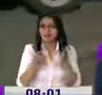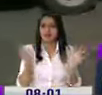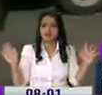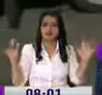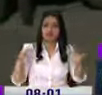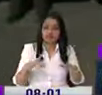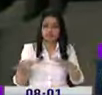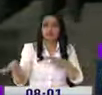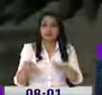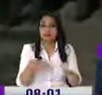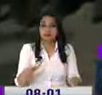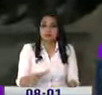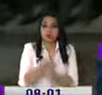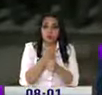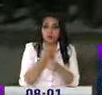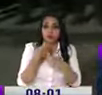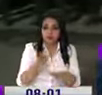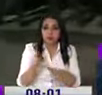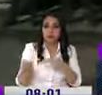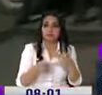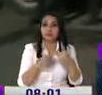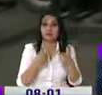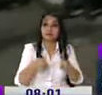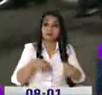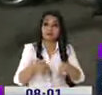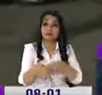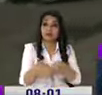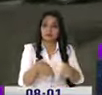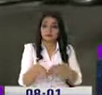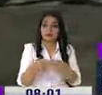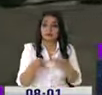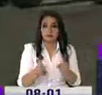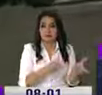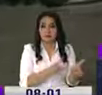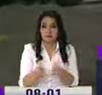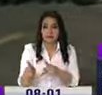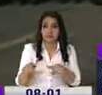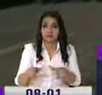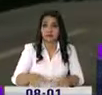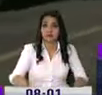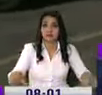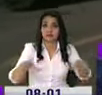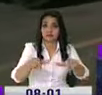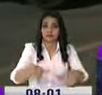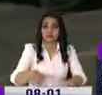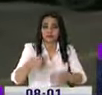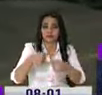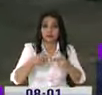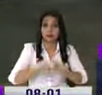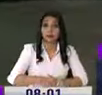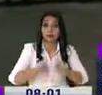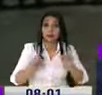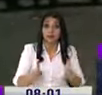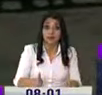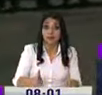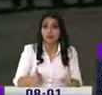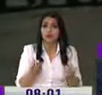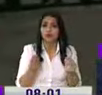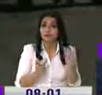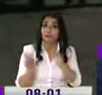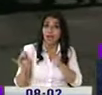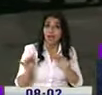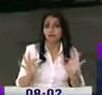de seguridad, también el operativo de tránsito aquí en este lugar de la capital. Sin embargo, no hay mucha gente todavía,